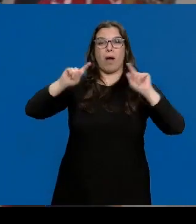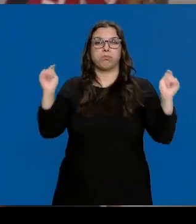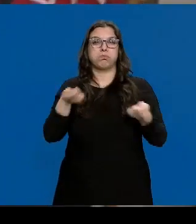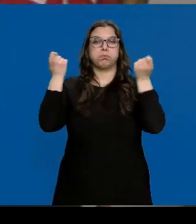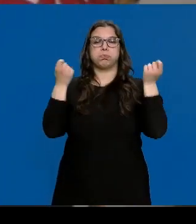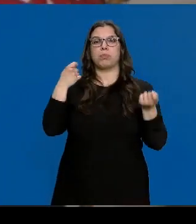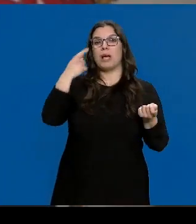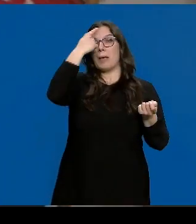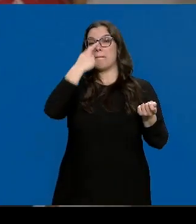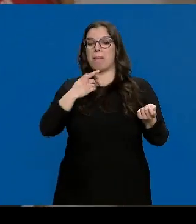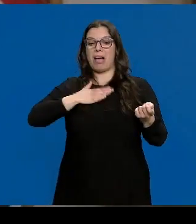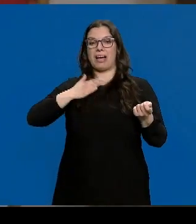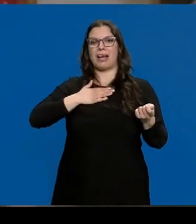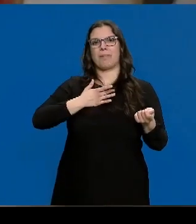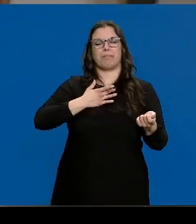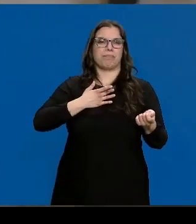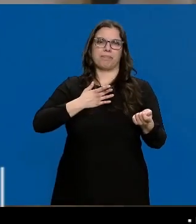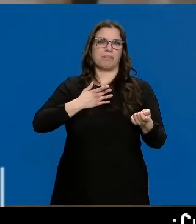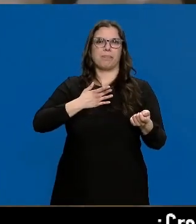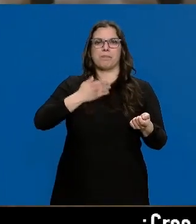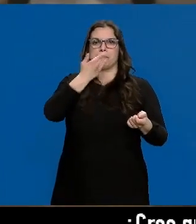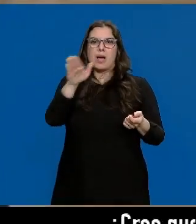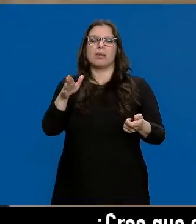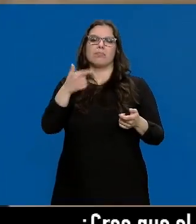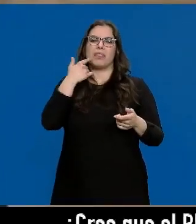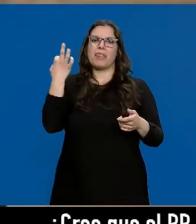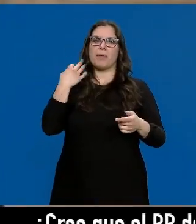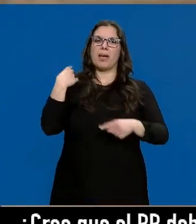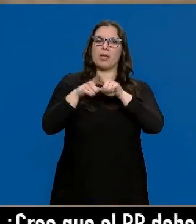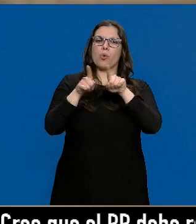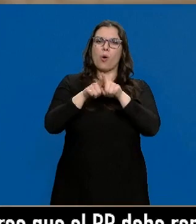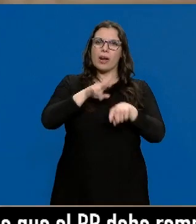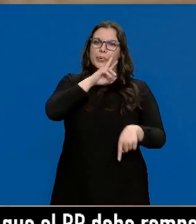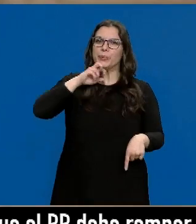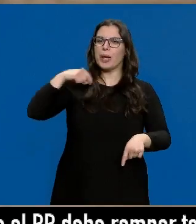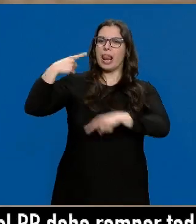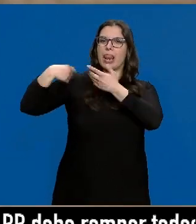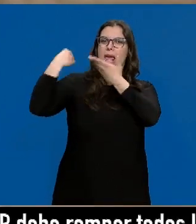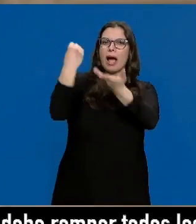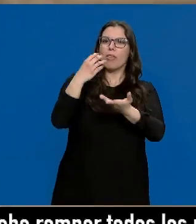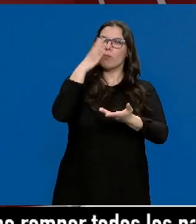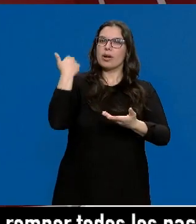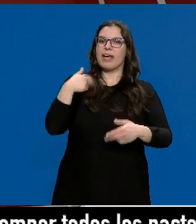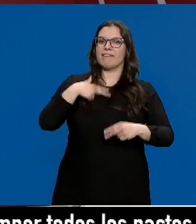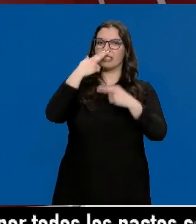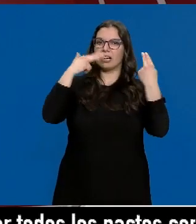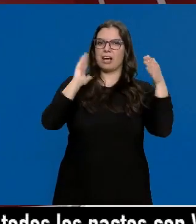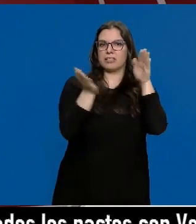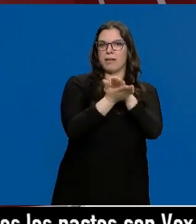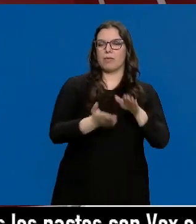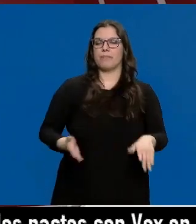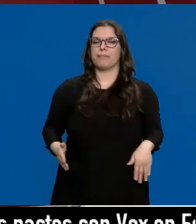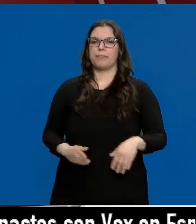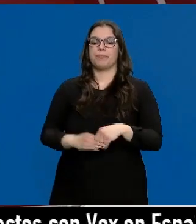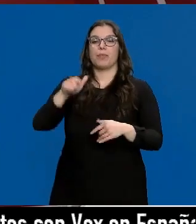legado después de que la Fiscalía haya archivado las investigaciones sobre él. Y hoy,